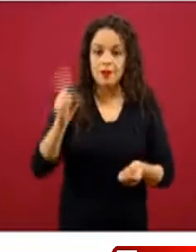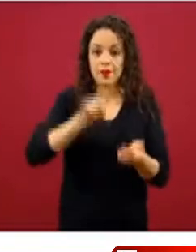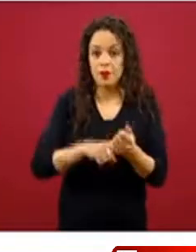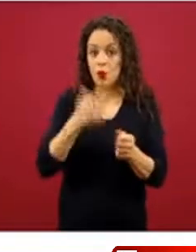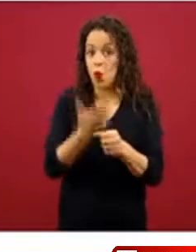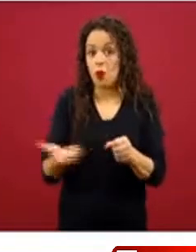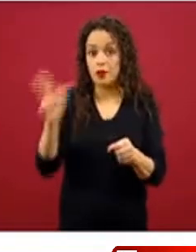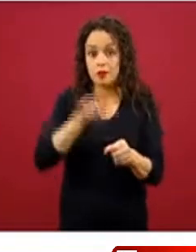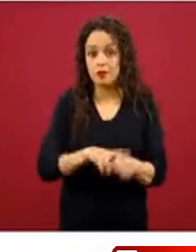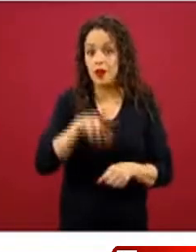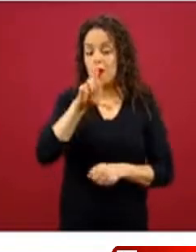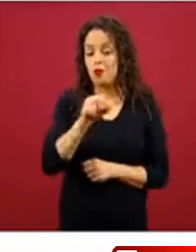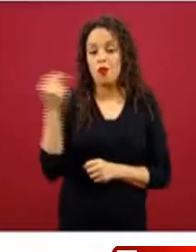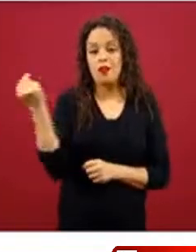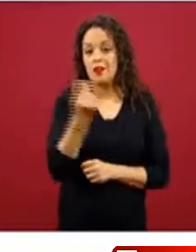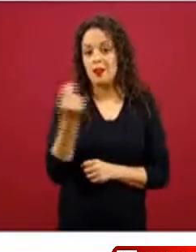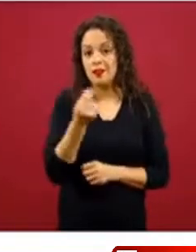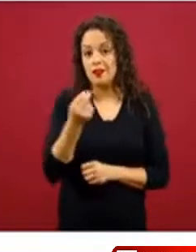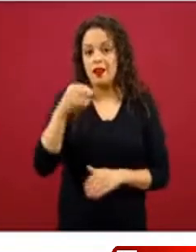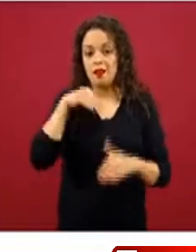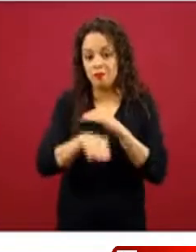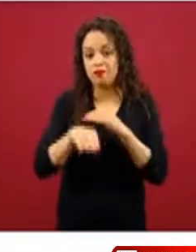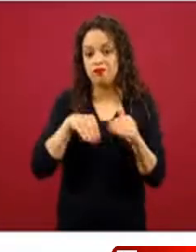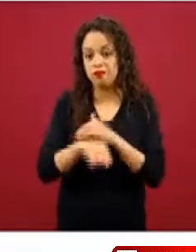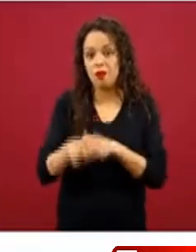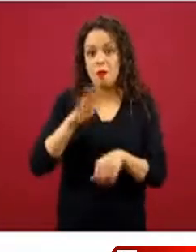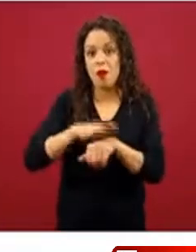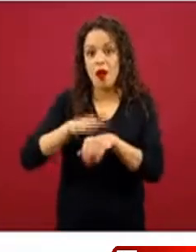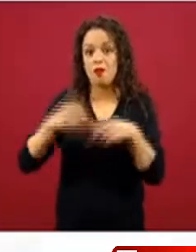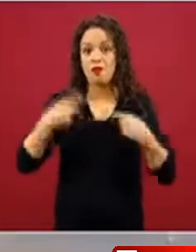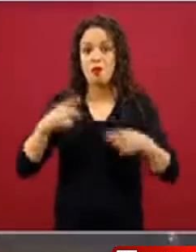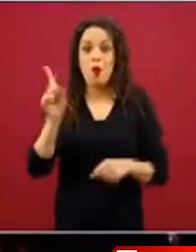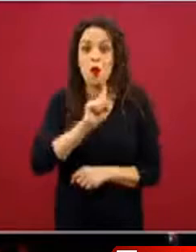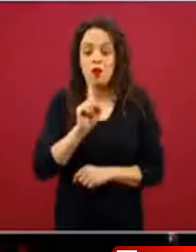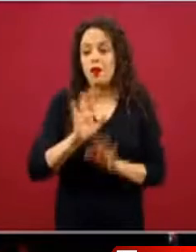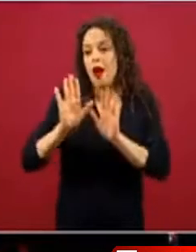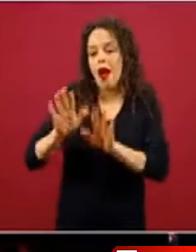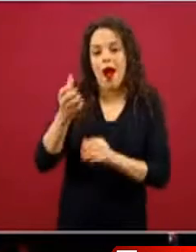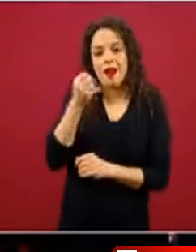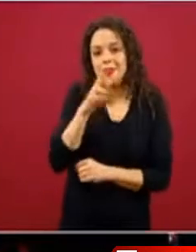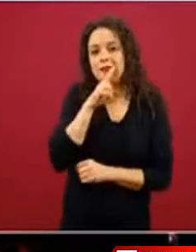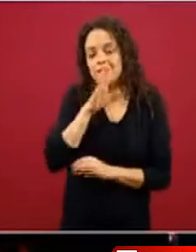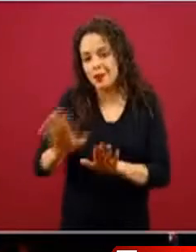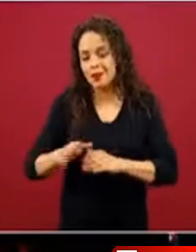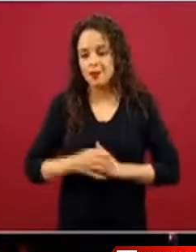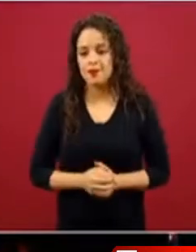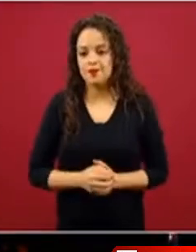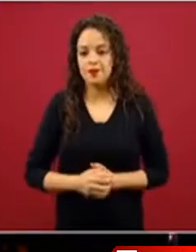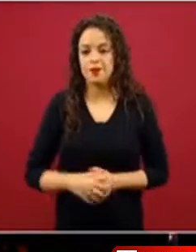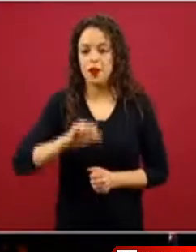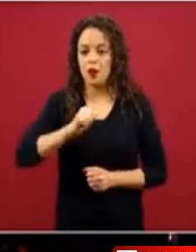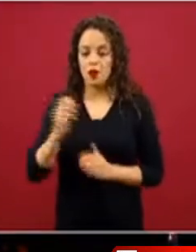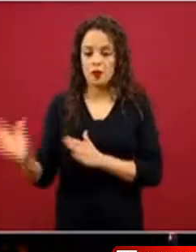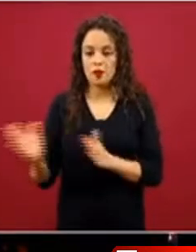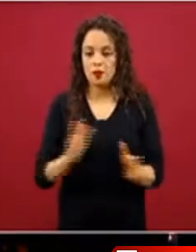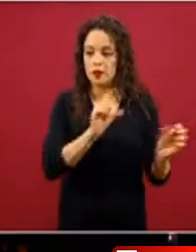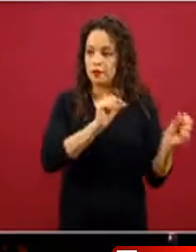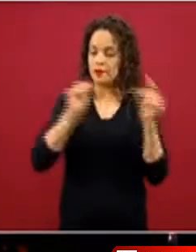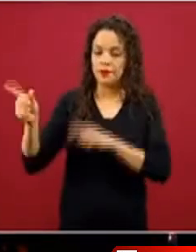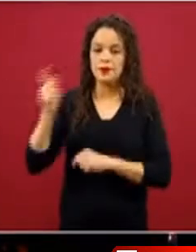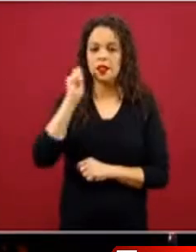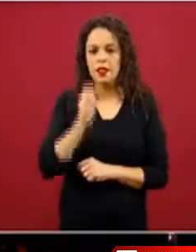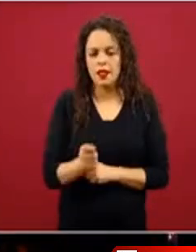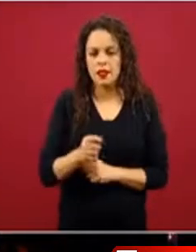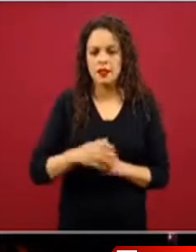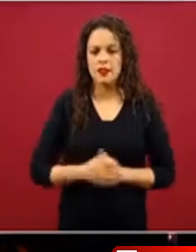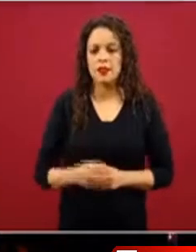hospitalaria no ha requerido de que esto sea necesario. Y pasamos ahora al siguiente grupo de diapositivas,